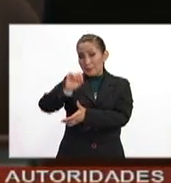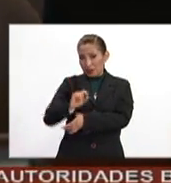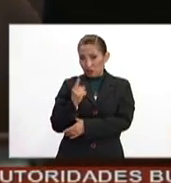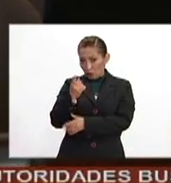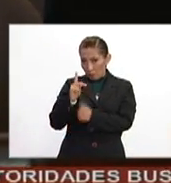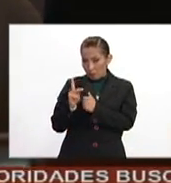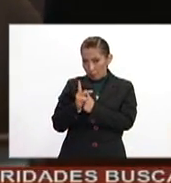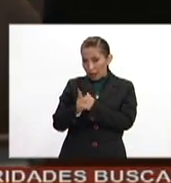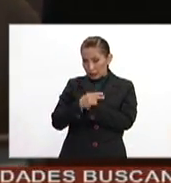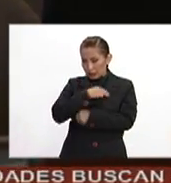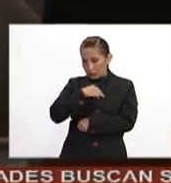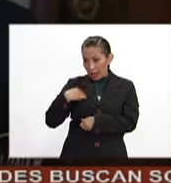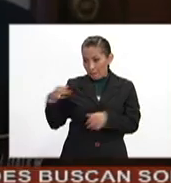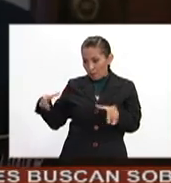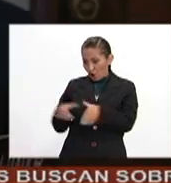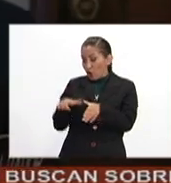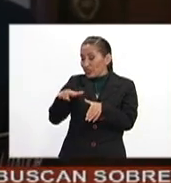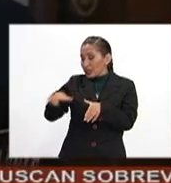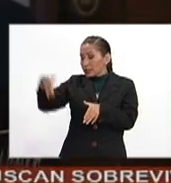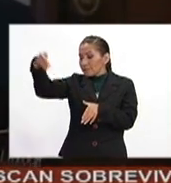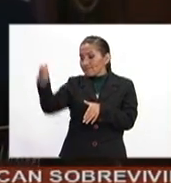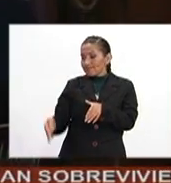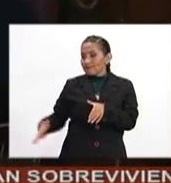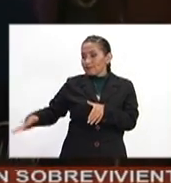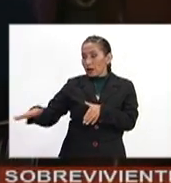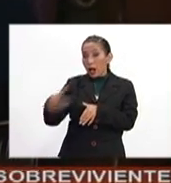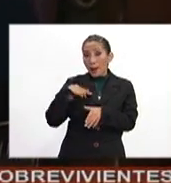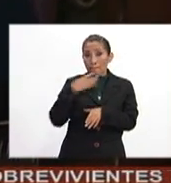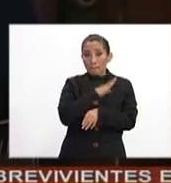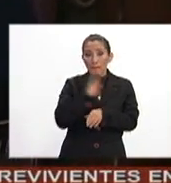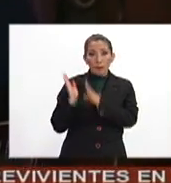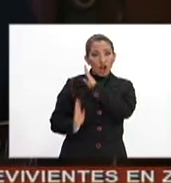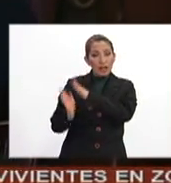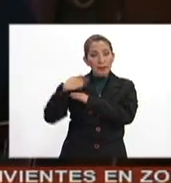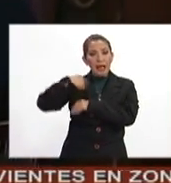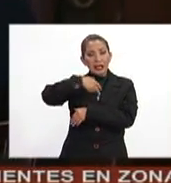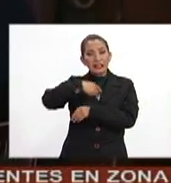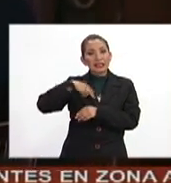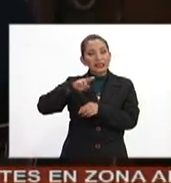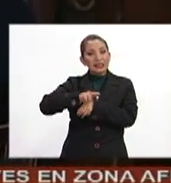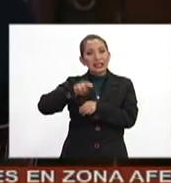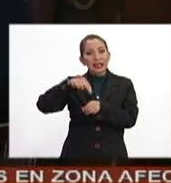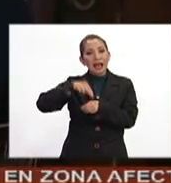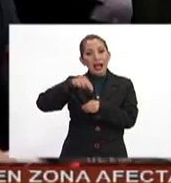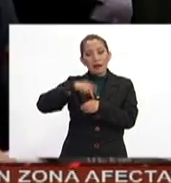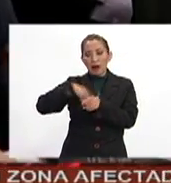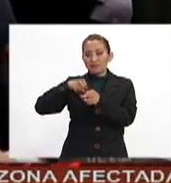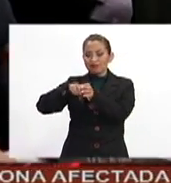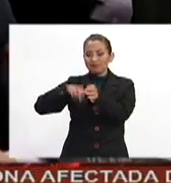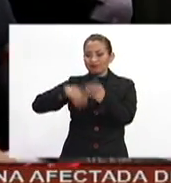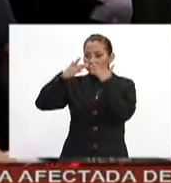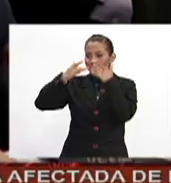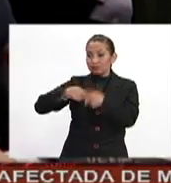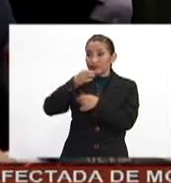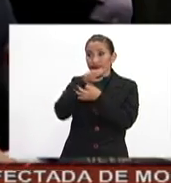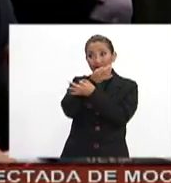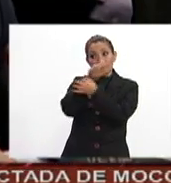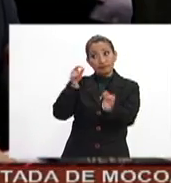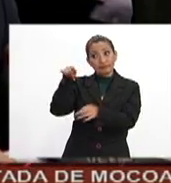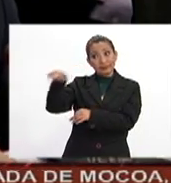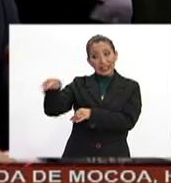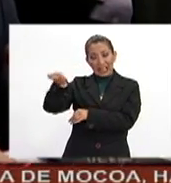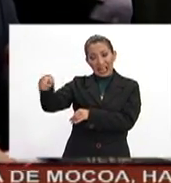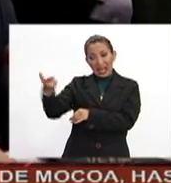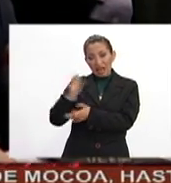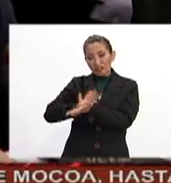21 países que integran la OEA cuando Bolivia, Venezuela y Nicaragua abandonaron la sesión tras denunciar que